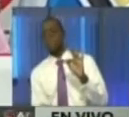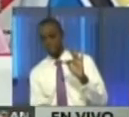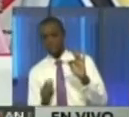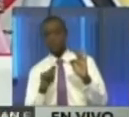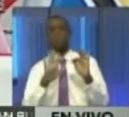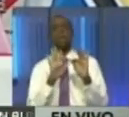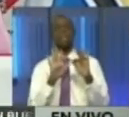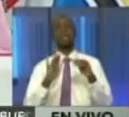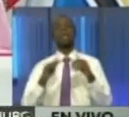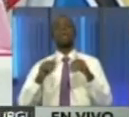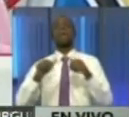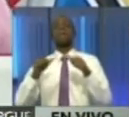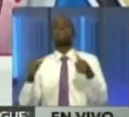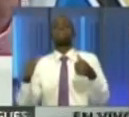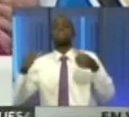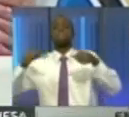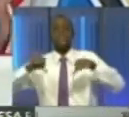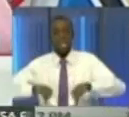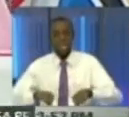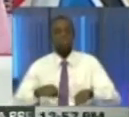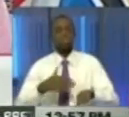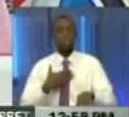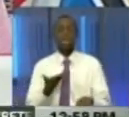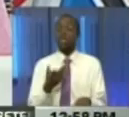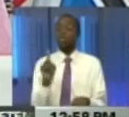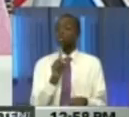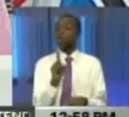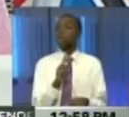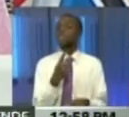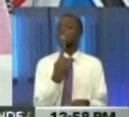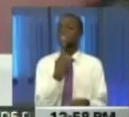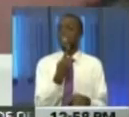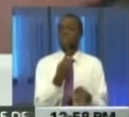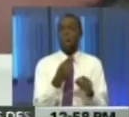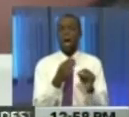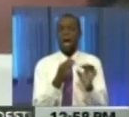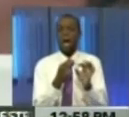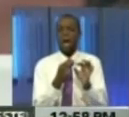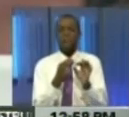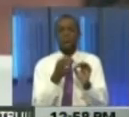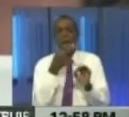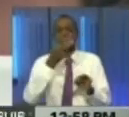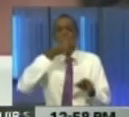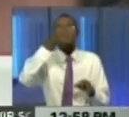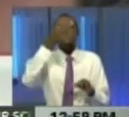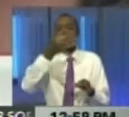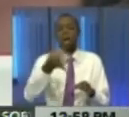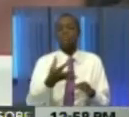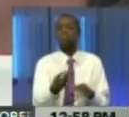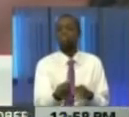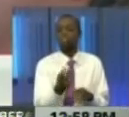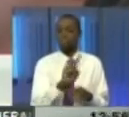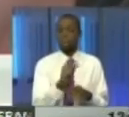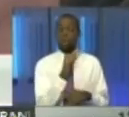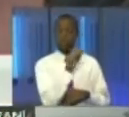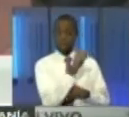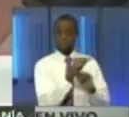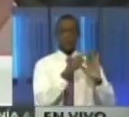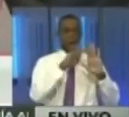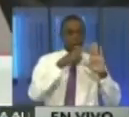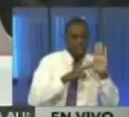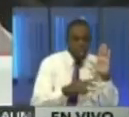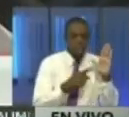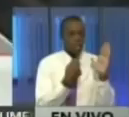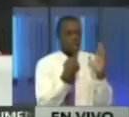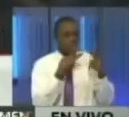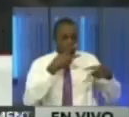decir, en otras palabras, no porque quiera llegar muy lejos, pero cuando se actúa de esta manera, también